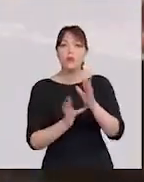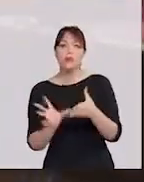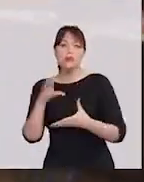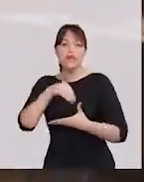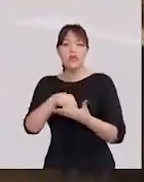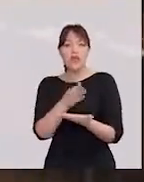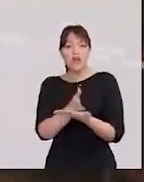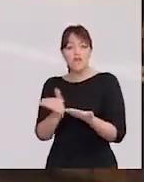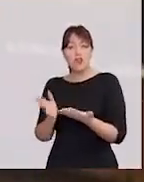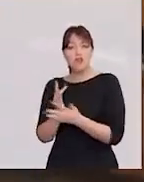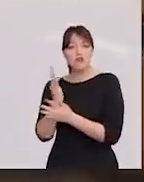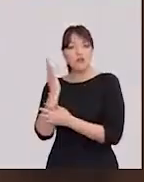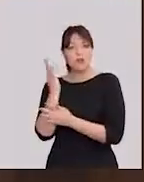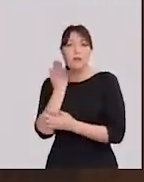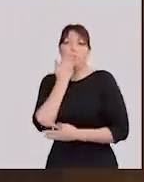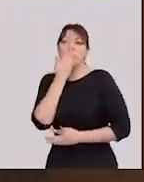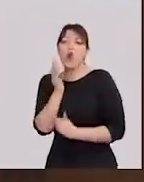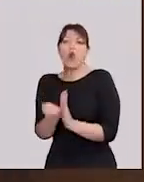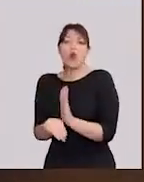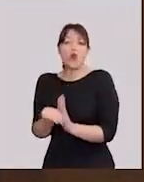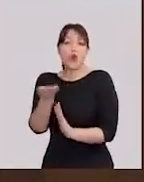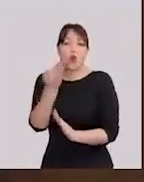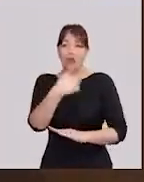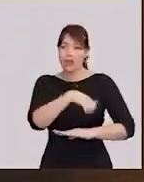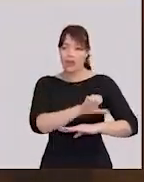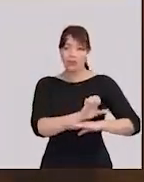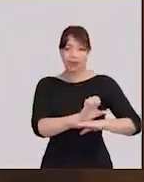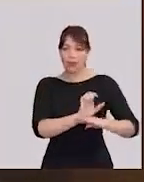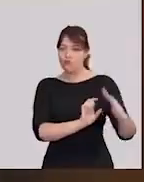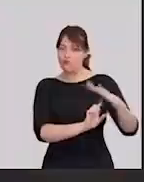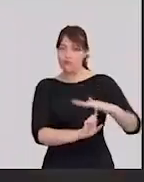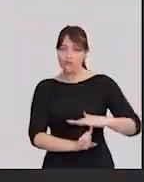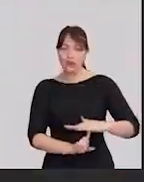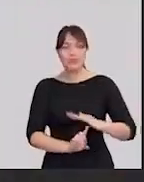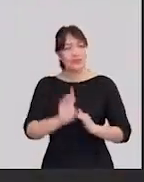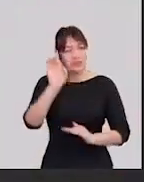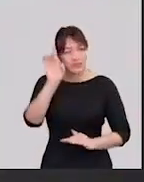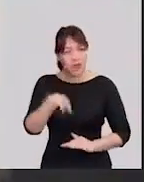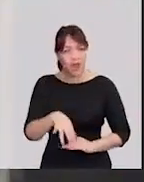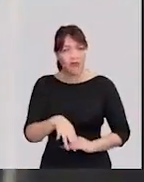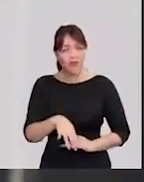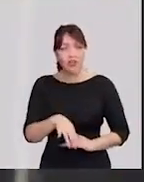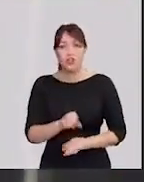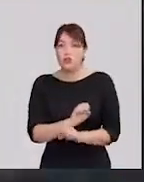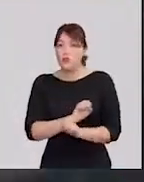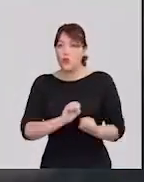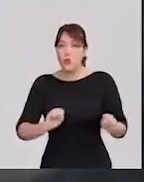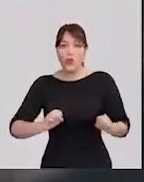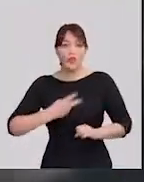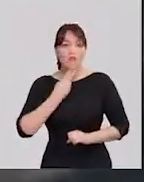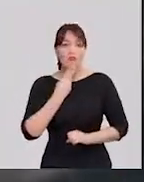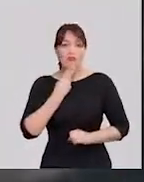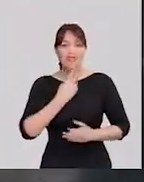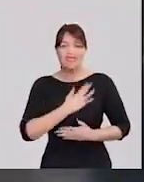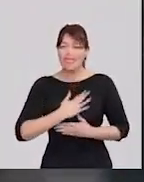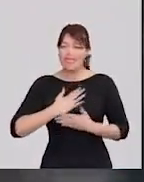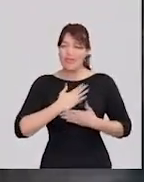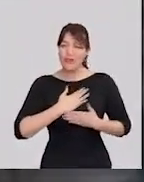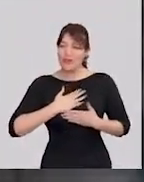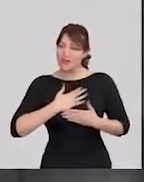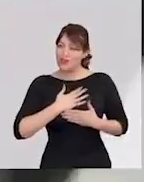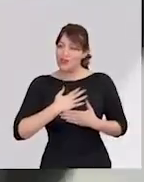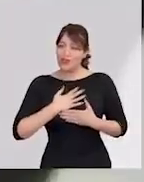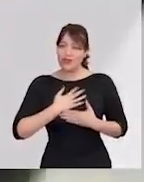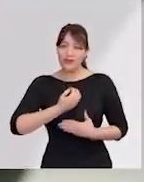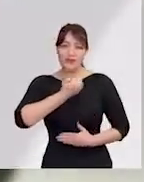las fundaciones, que claramente lo hacen mucho mejor que ellos. ¿Sabes? No se puede vivir la vida con el sentimiento